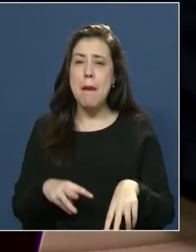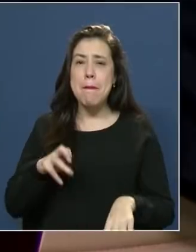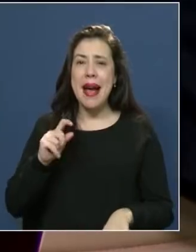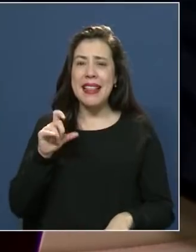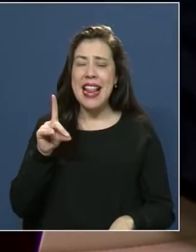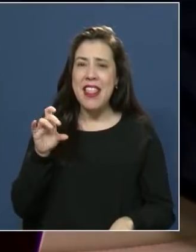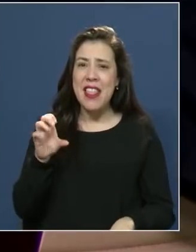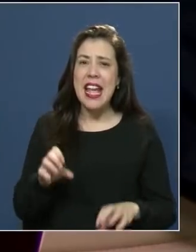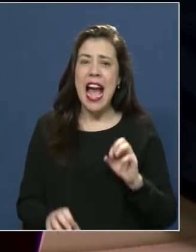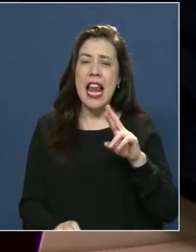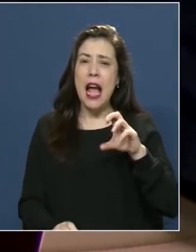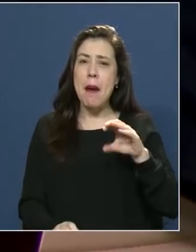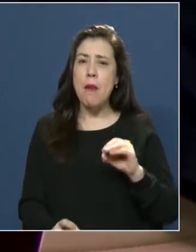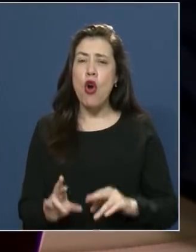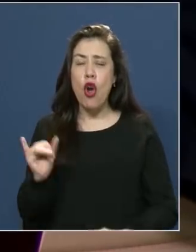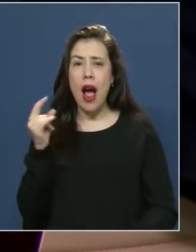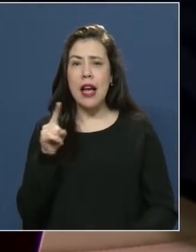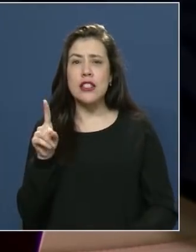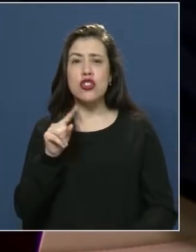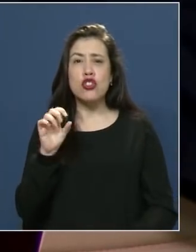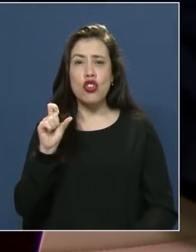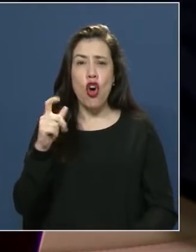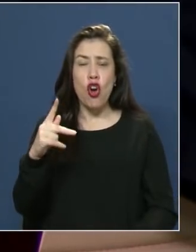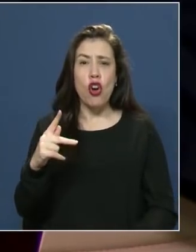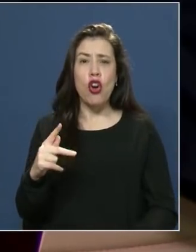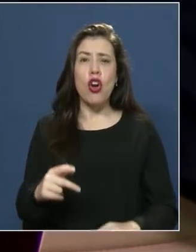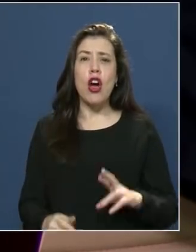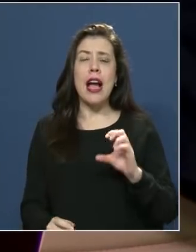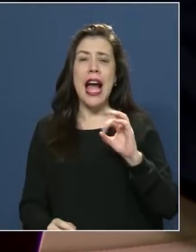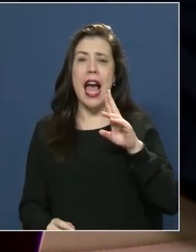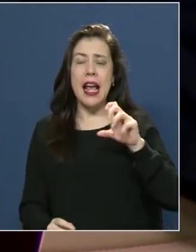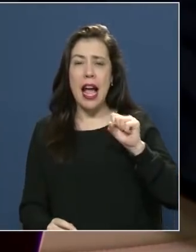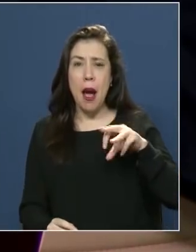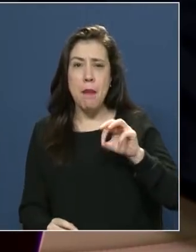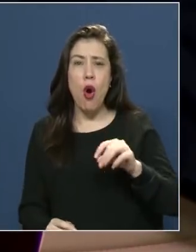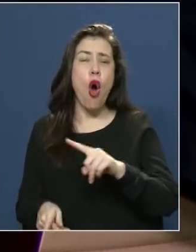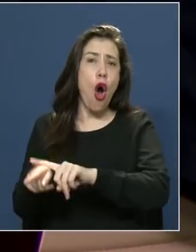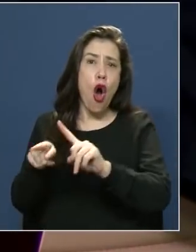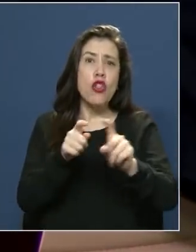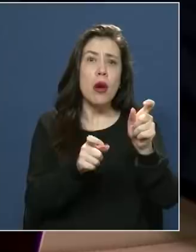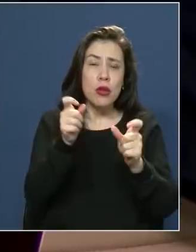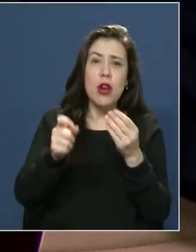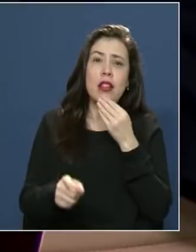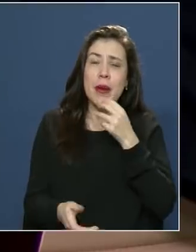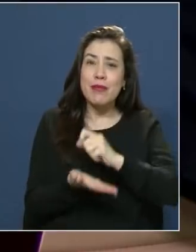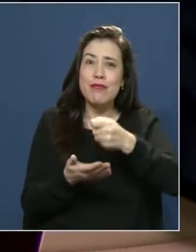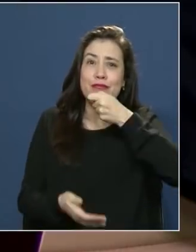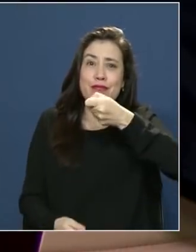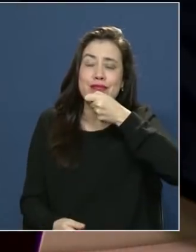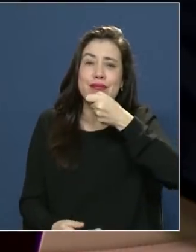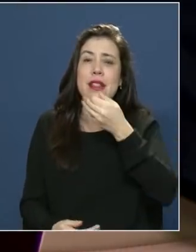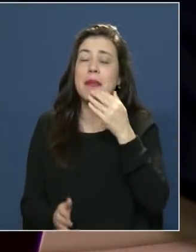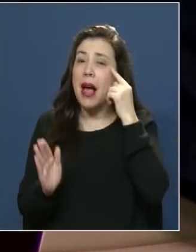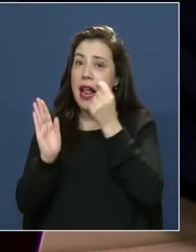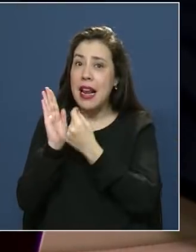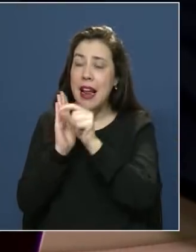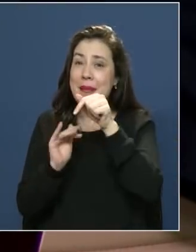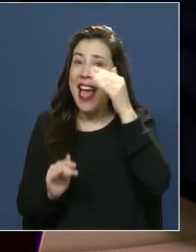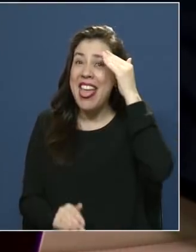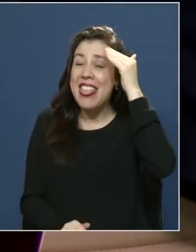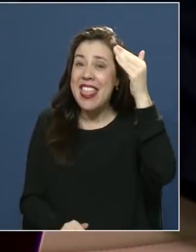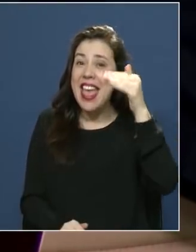Pirincho Cárcamo, Hernán Roja, Freddy Stock y Rolando Cárcamo, entre otros. También estamos reconociendo con este